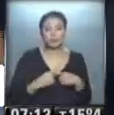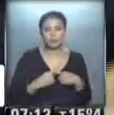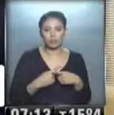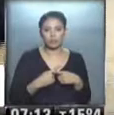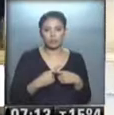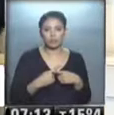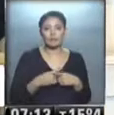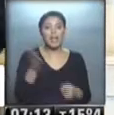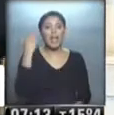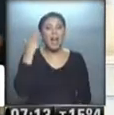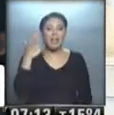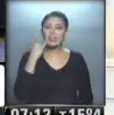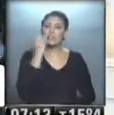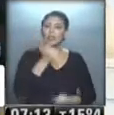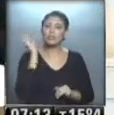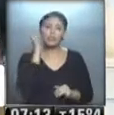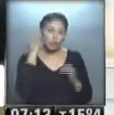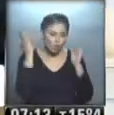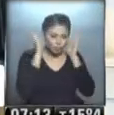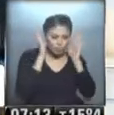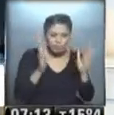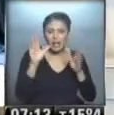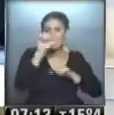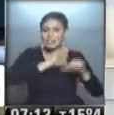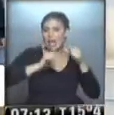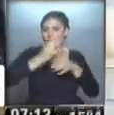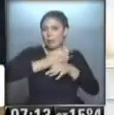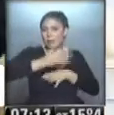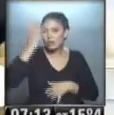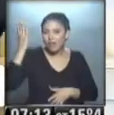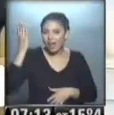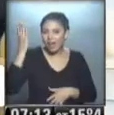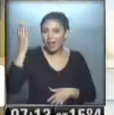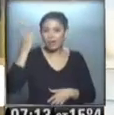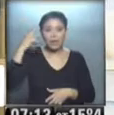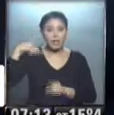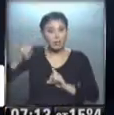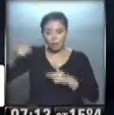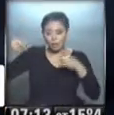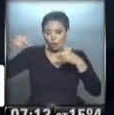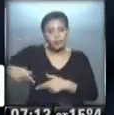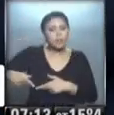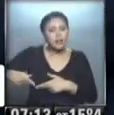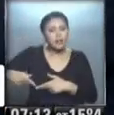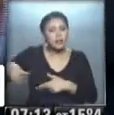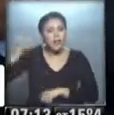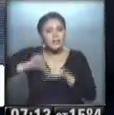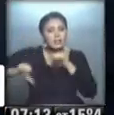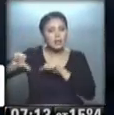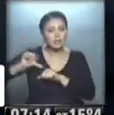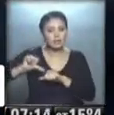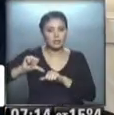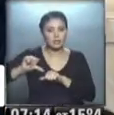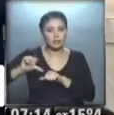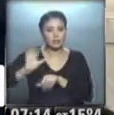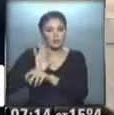nos decían que hacían eje en la eficiencia en el profesionalismo cortaron nuestro sistema científico cortaron